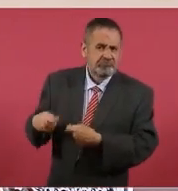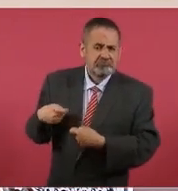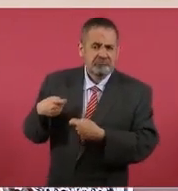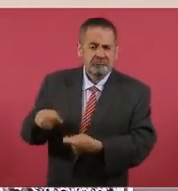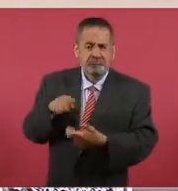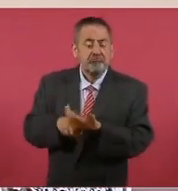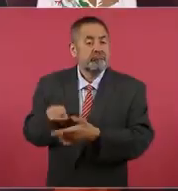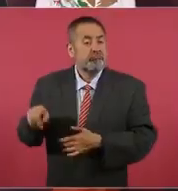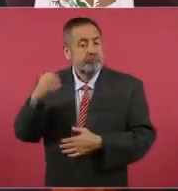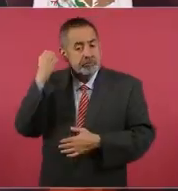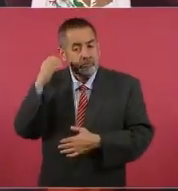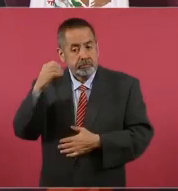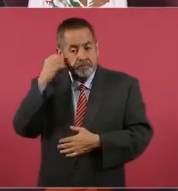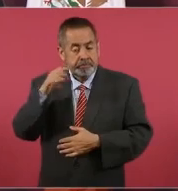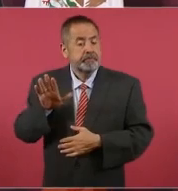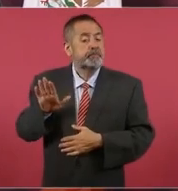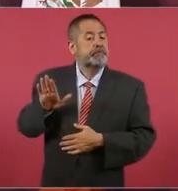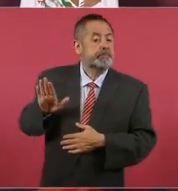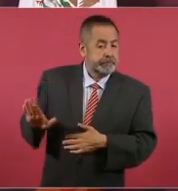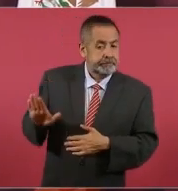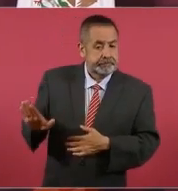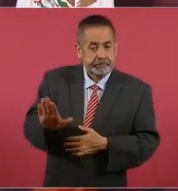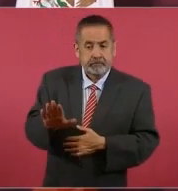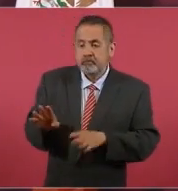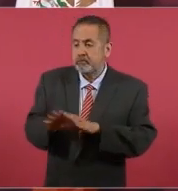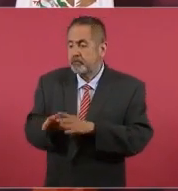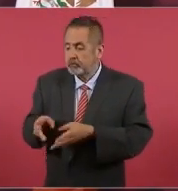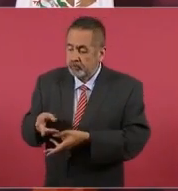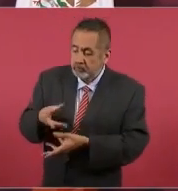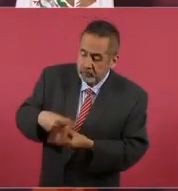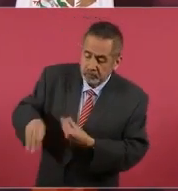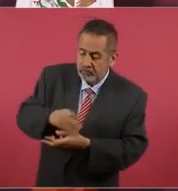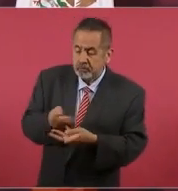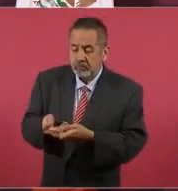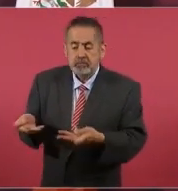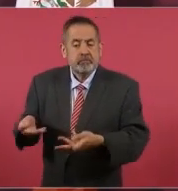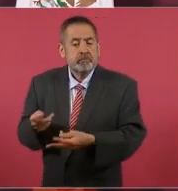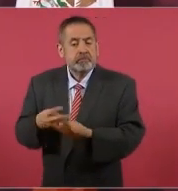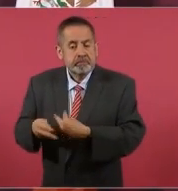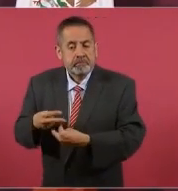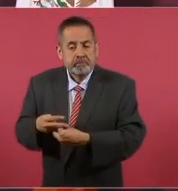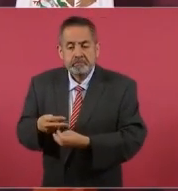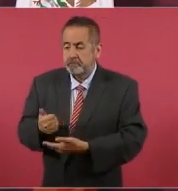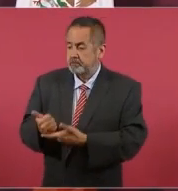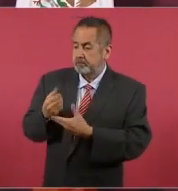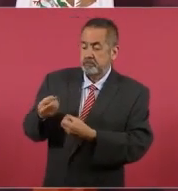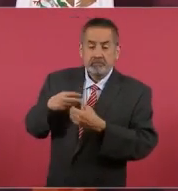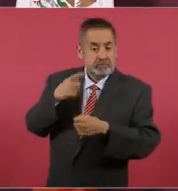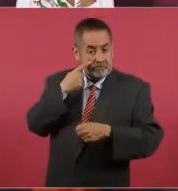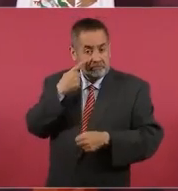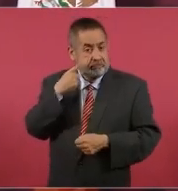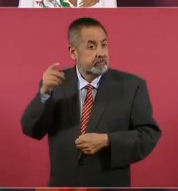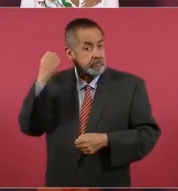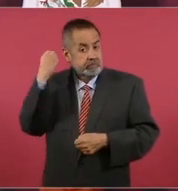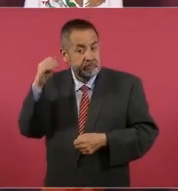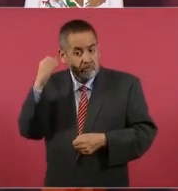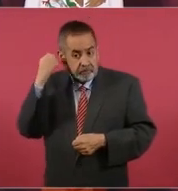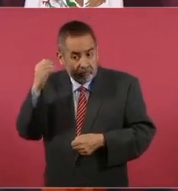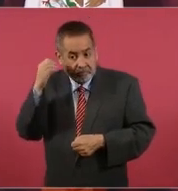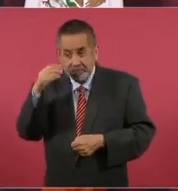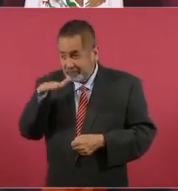la forma de usufructo de la tierra. En Oaxaca la